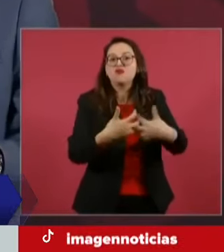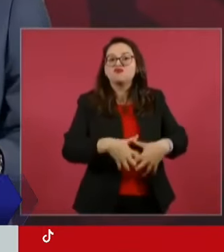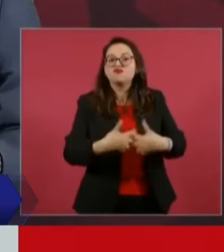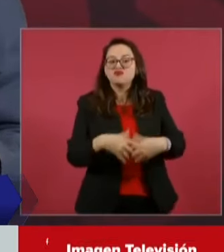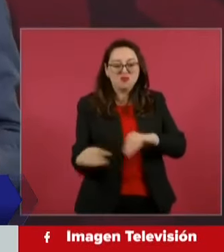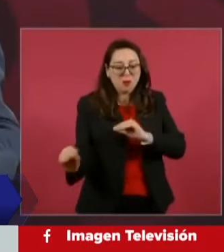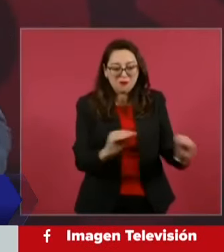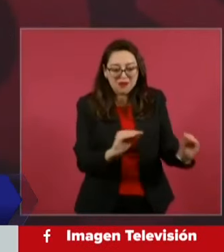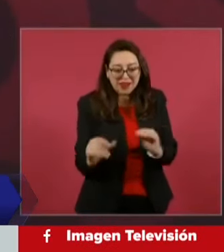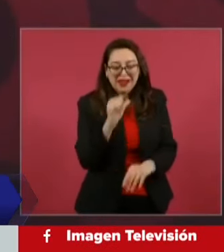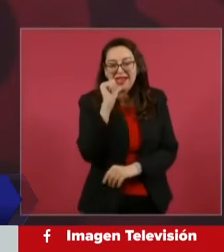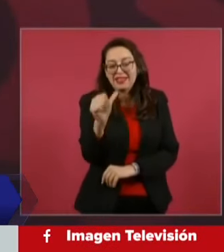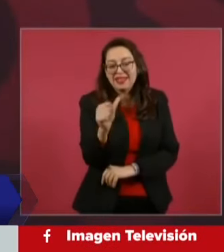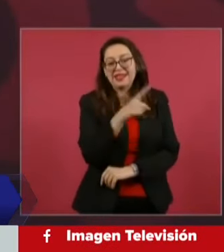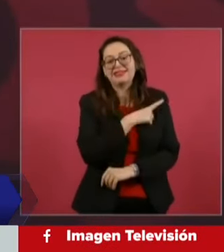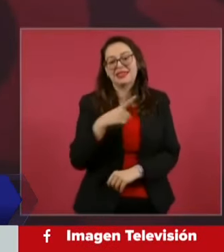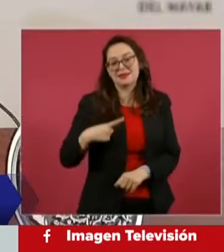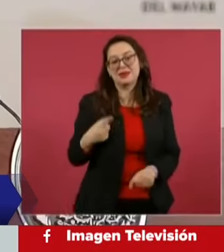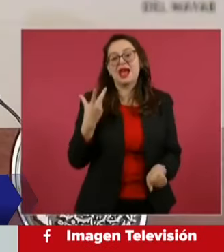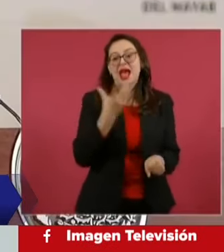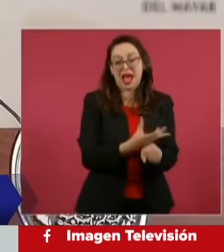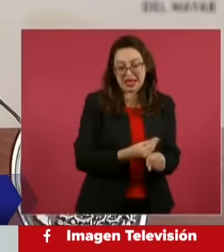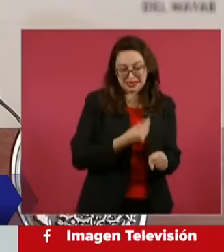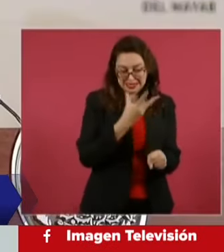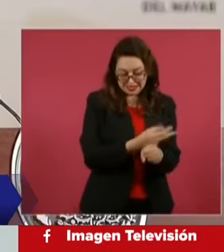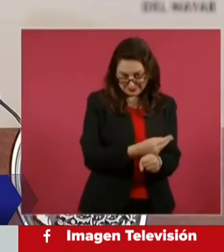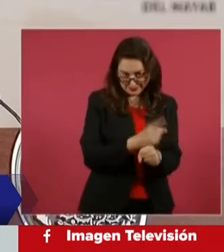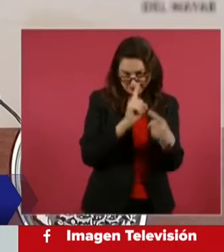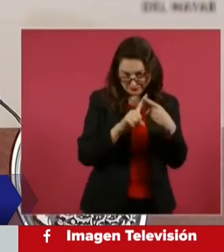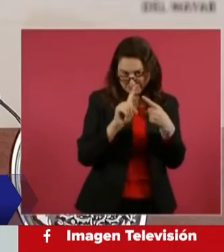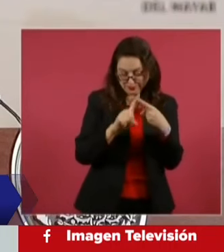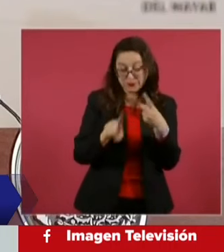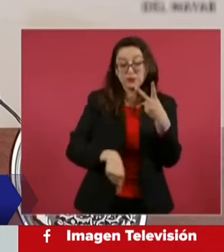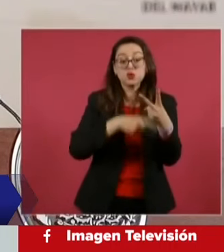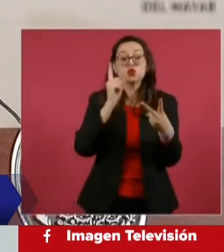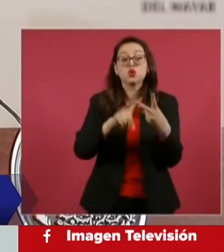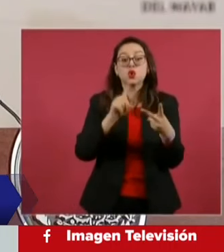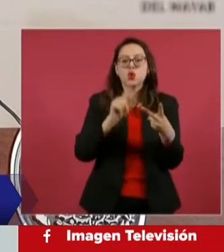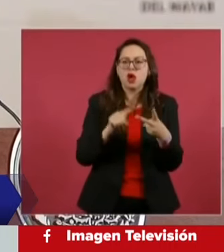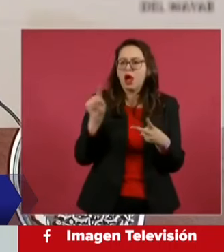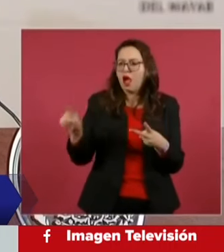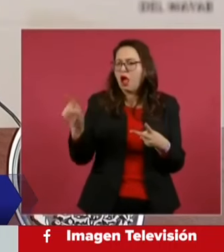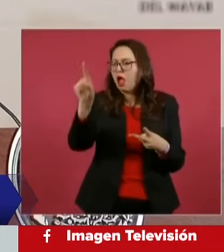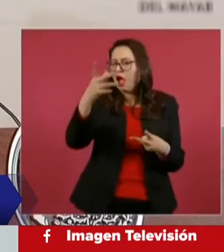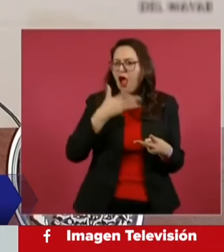además ya se están perforando nuevos pozos